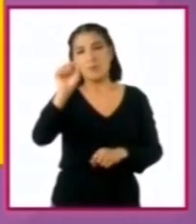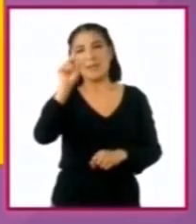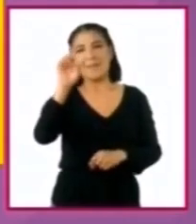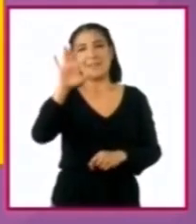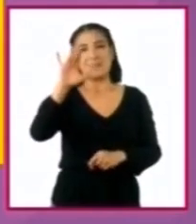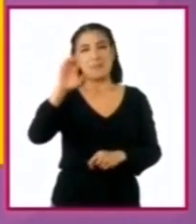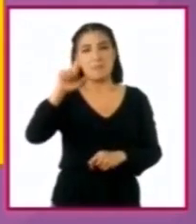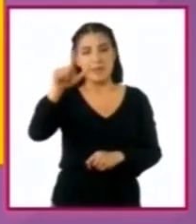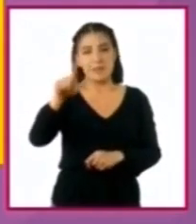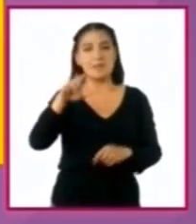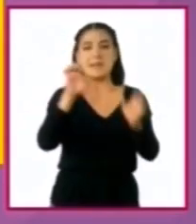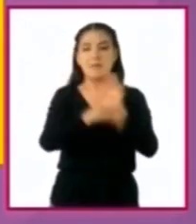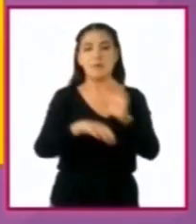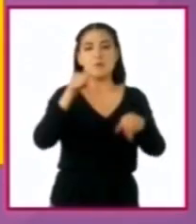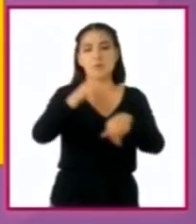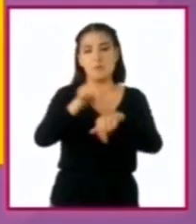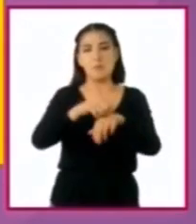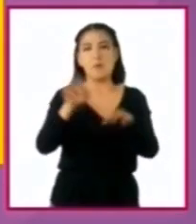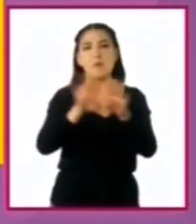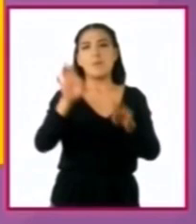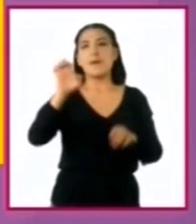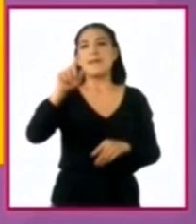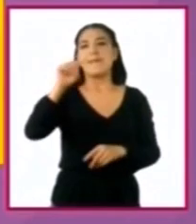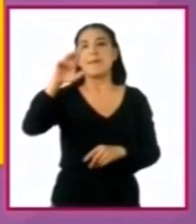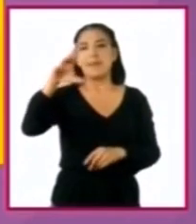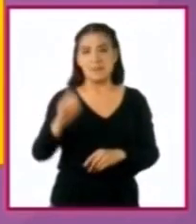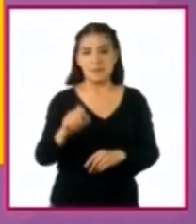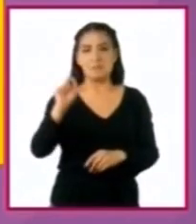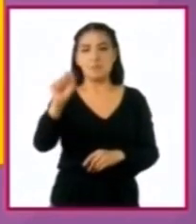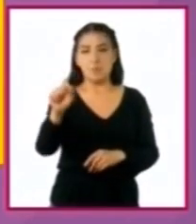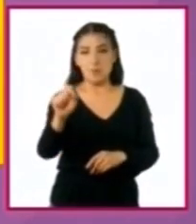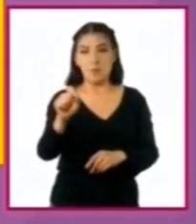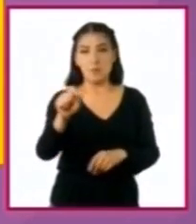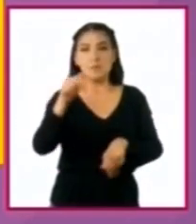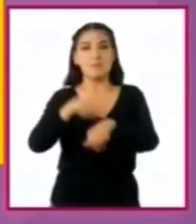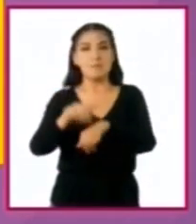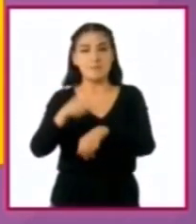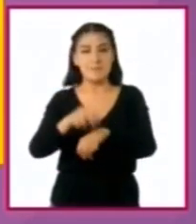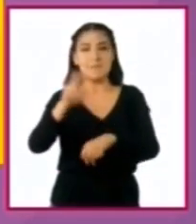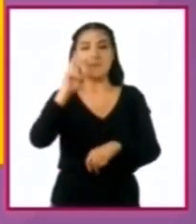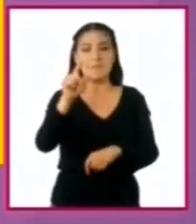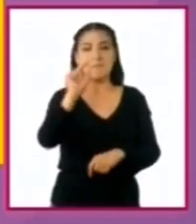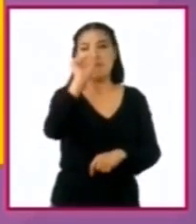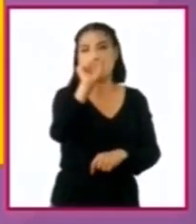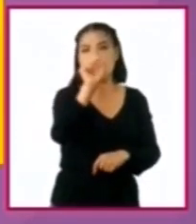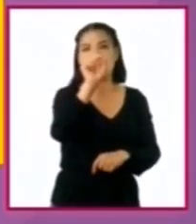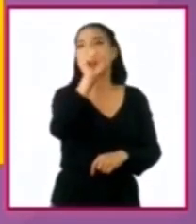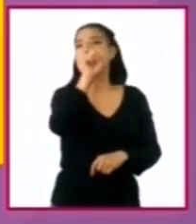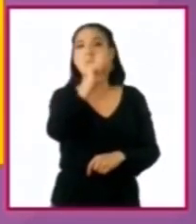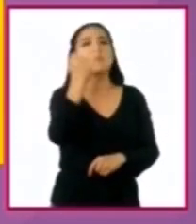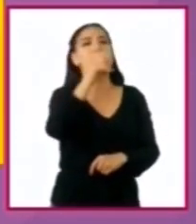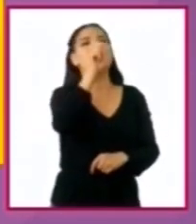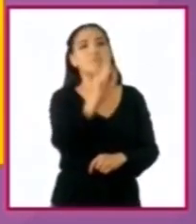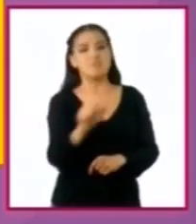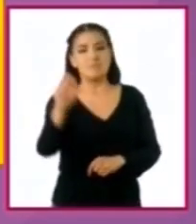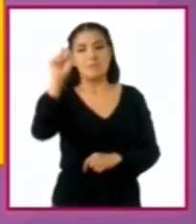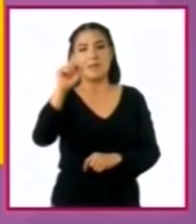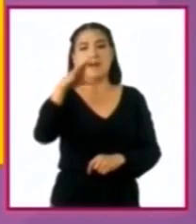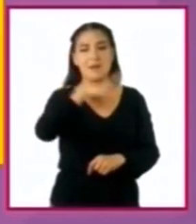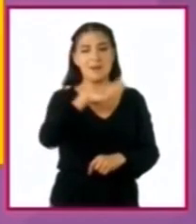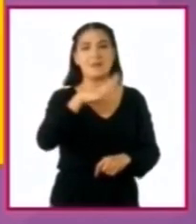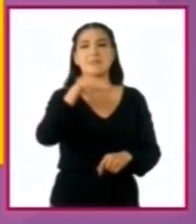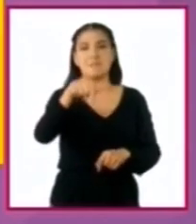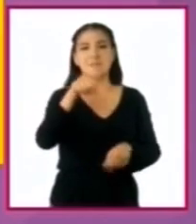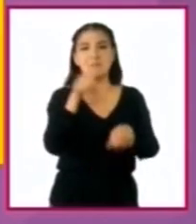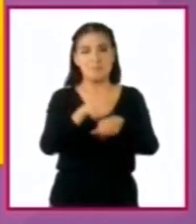como si ambos fueran números enteros y se coloca el punto decimal en el cociente en la misma posición que el punto decimal del